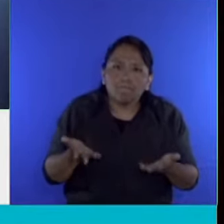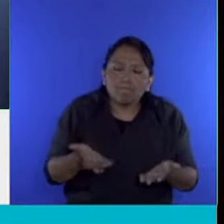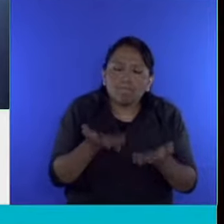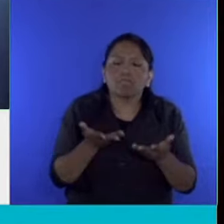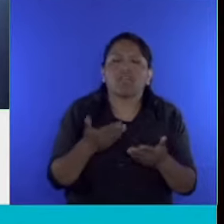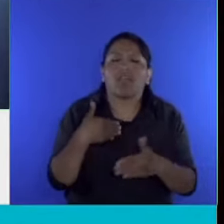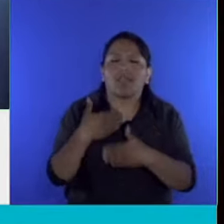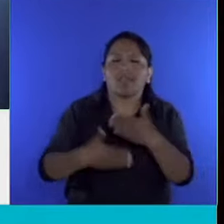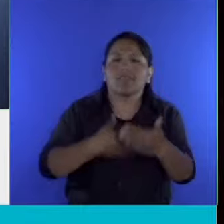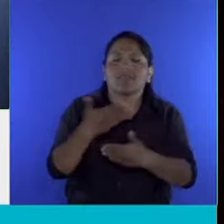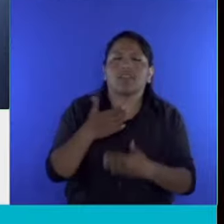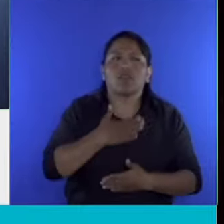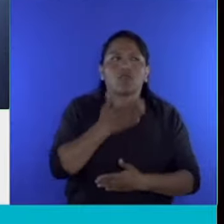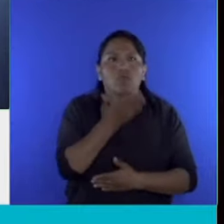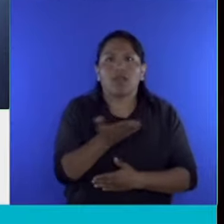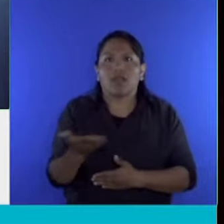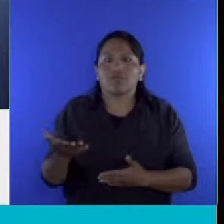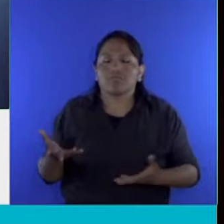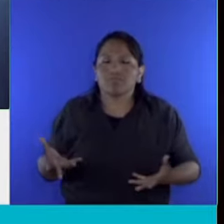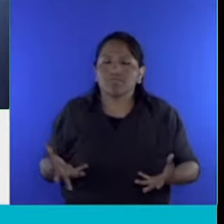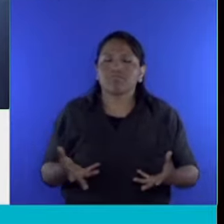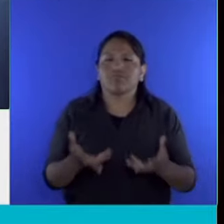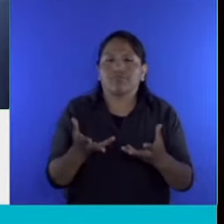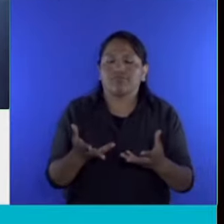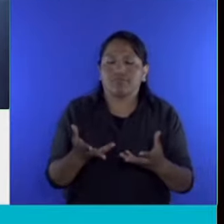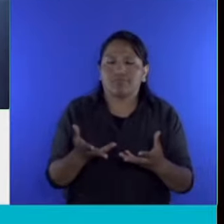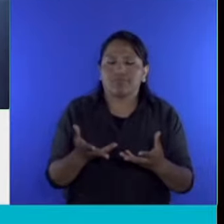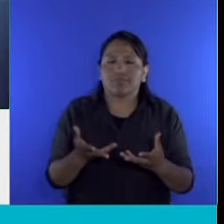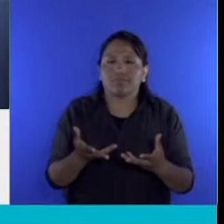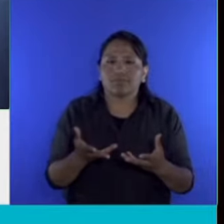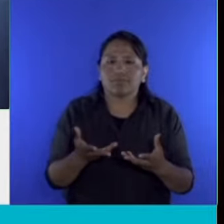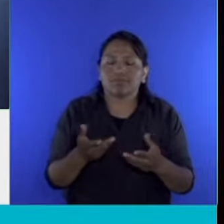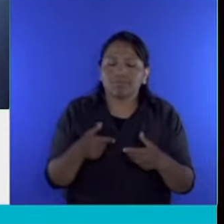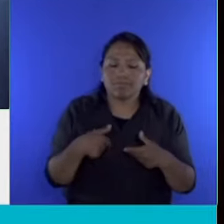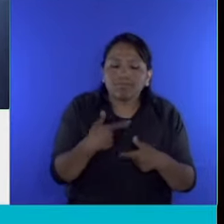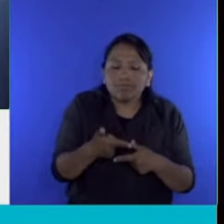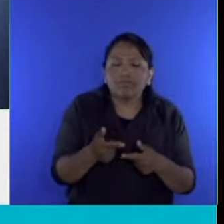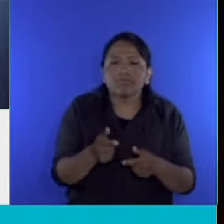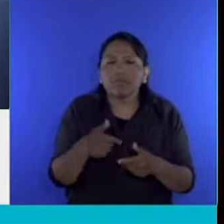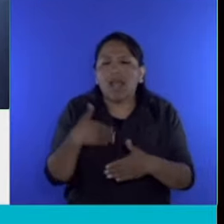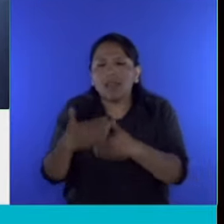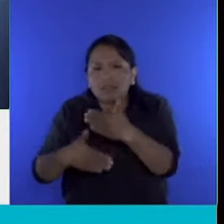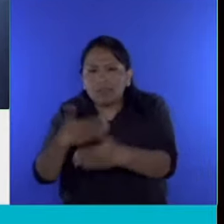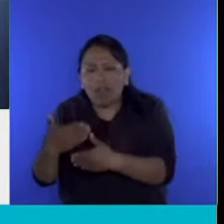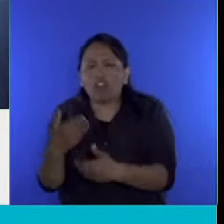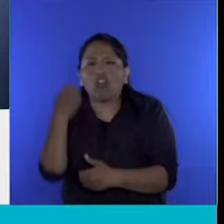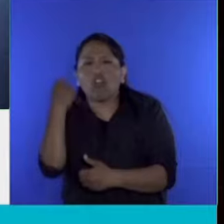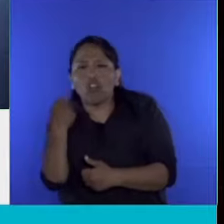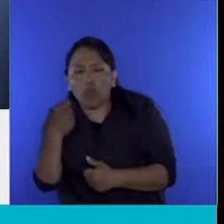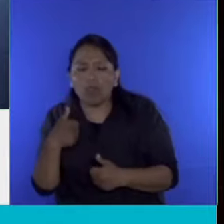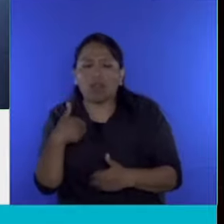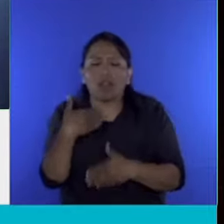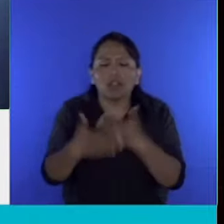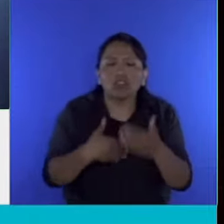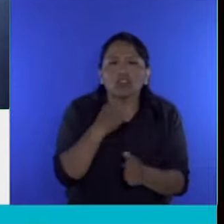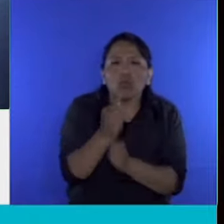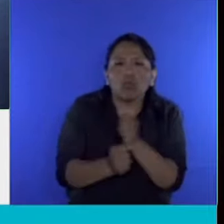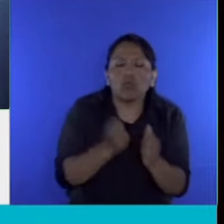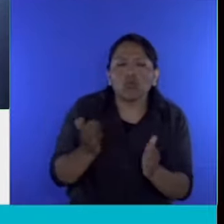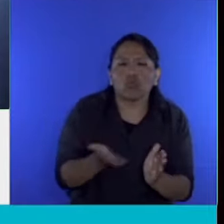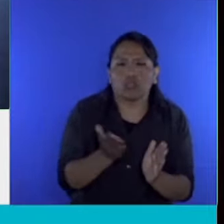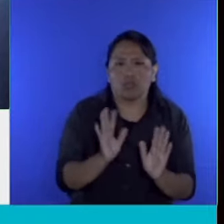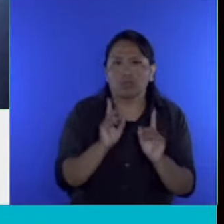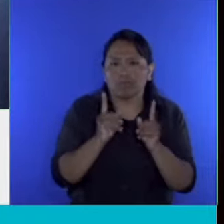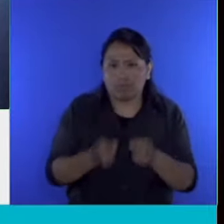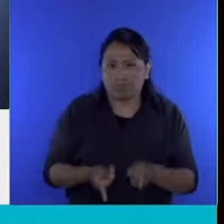al desarrollo humano pero también contribuye al desarrollo económico y al desarrollo productivo